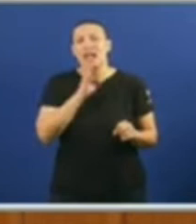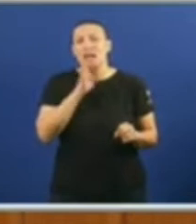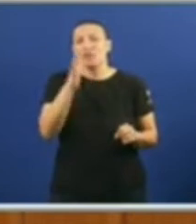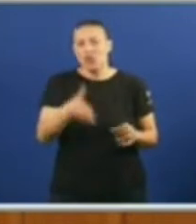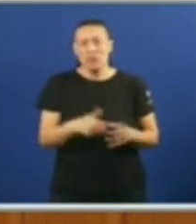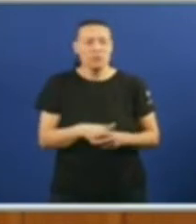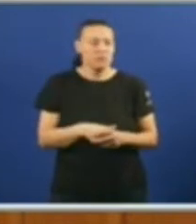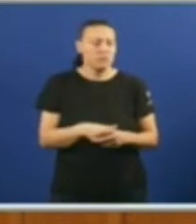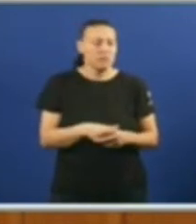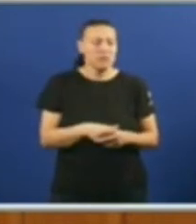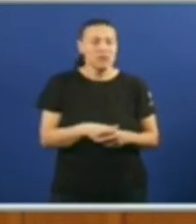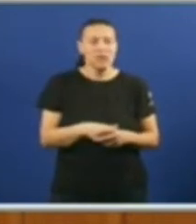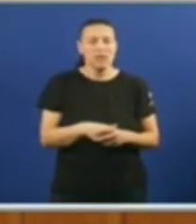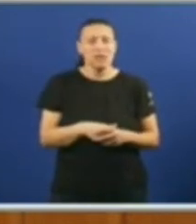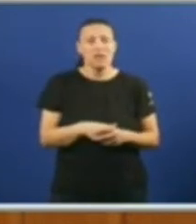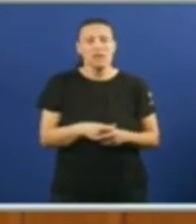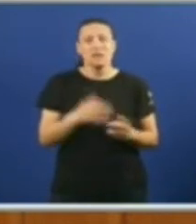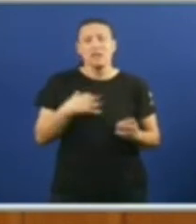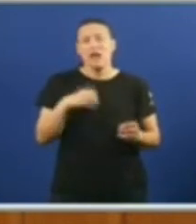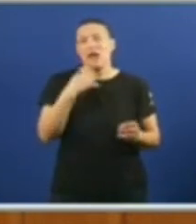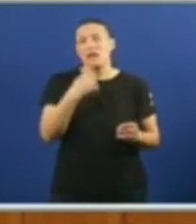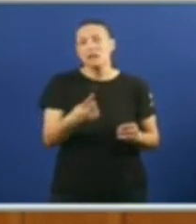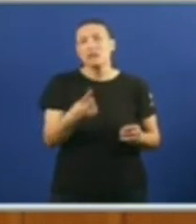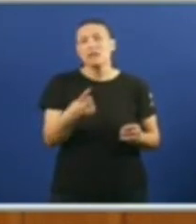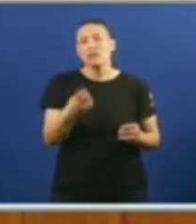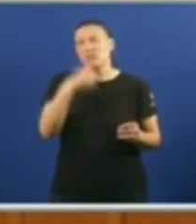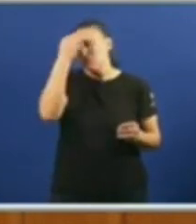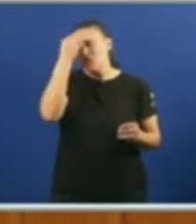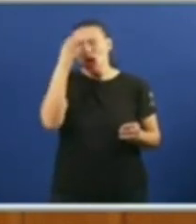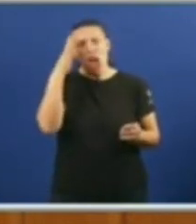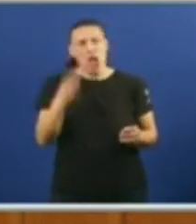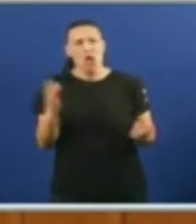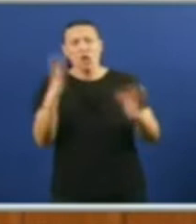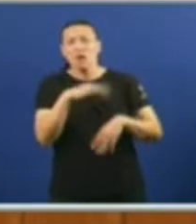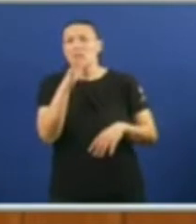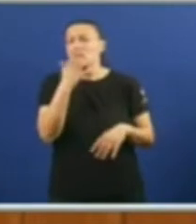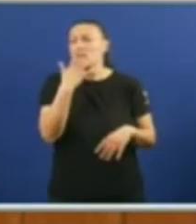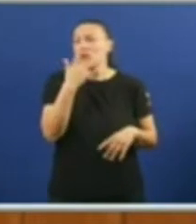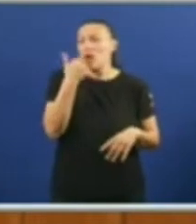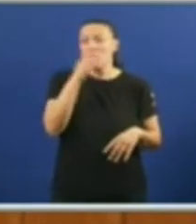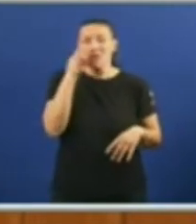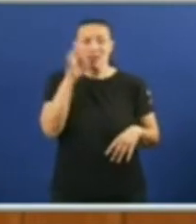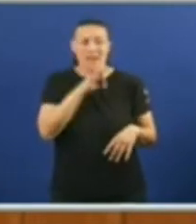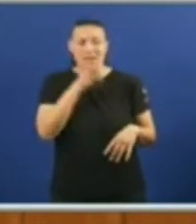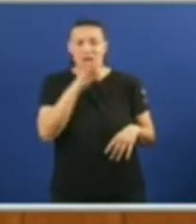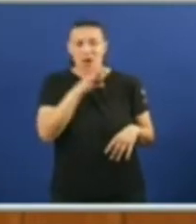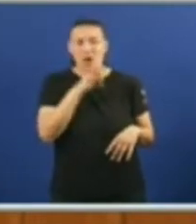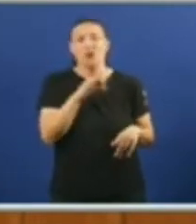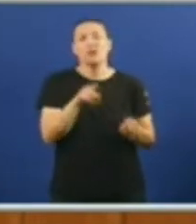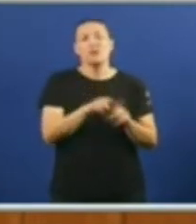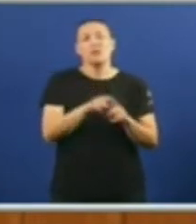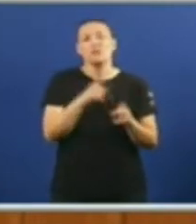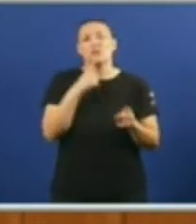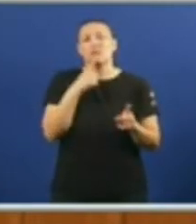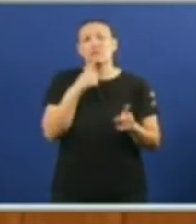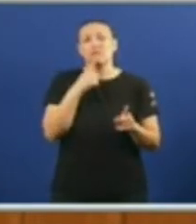galega. Nos xa lles decía que nos parece que non é lóxico que os galegos e galegas, tendo unha riqueza que ademais é a